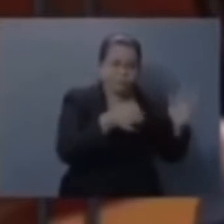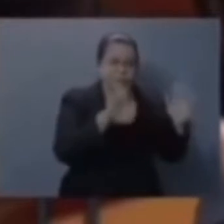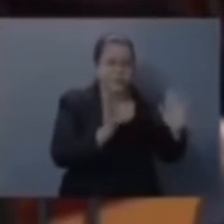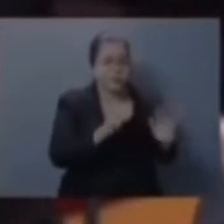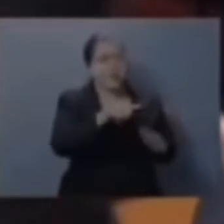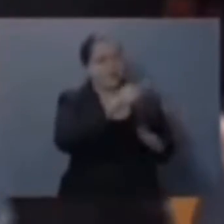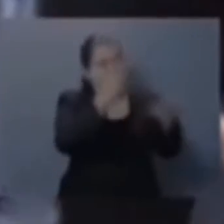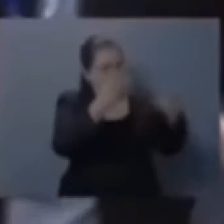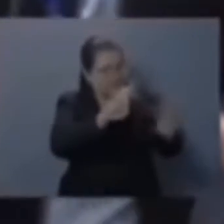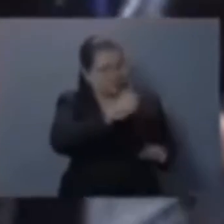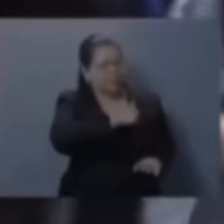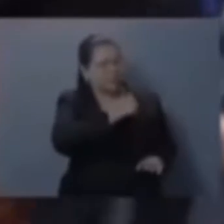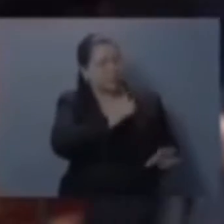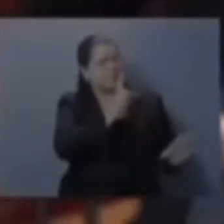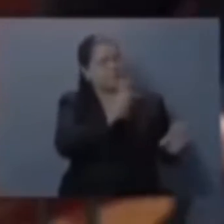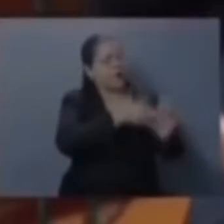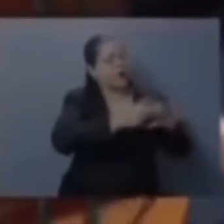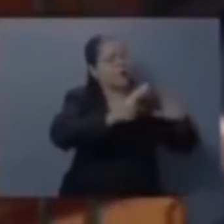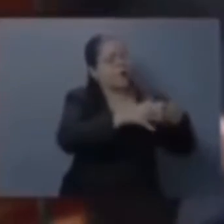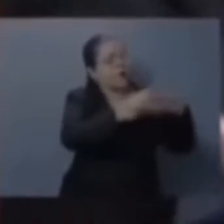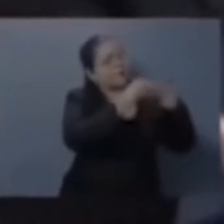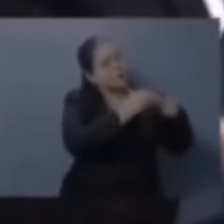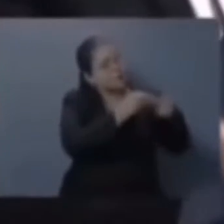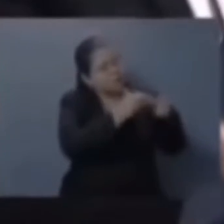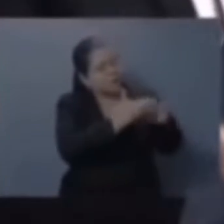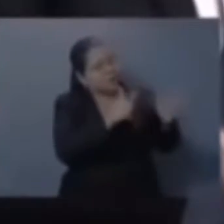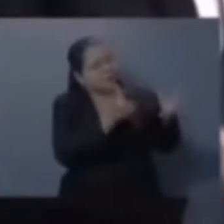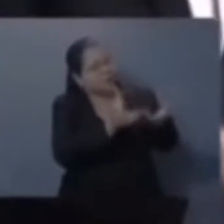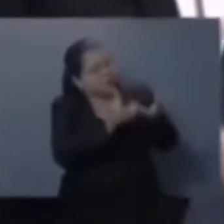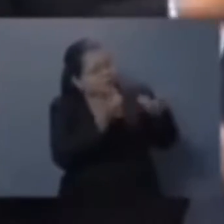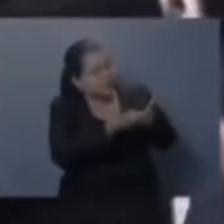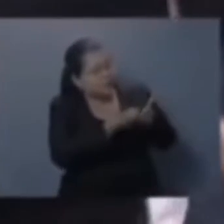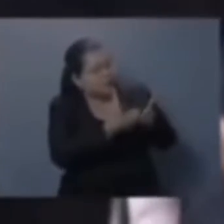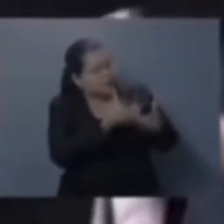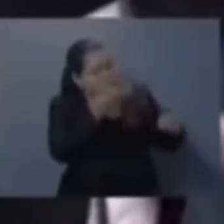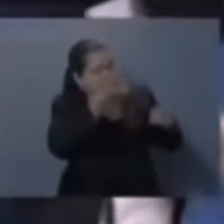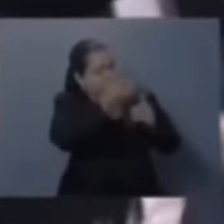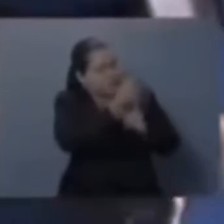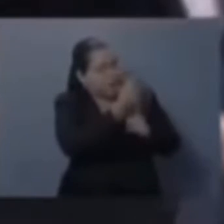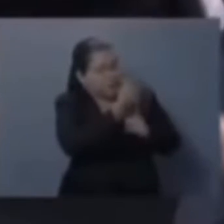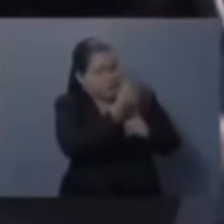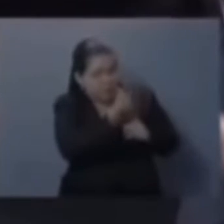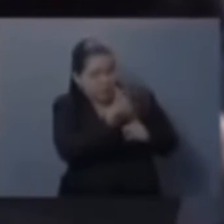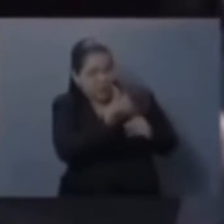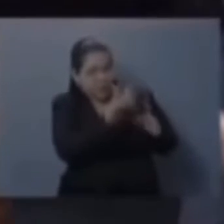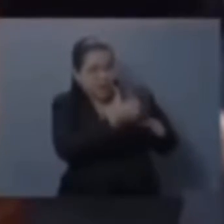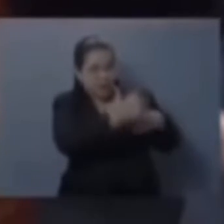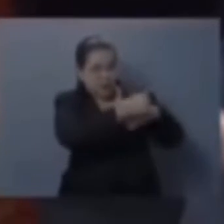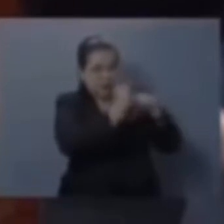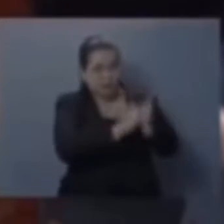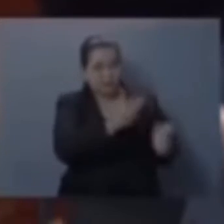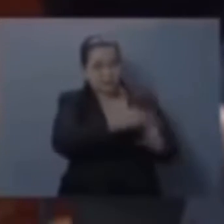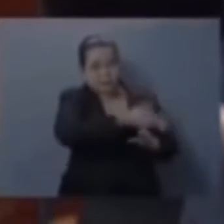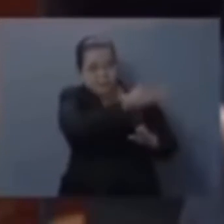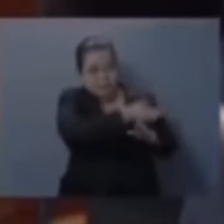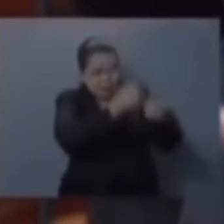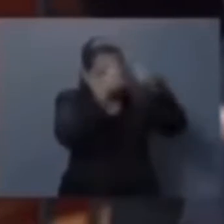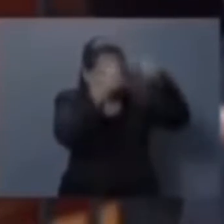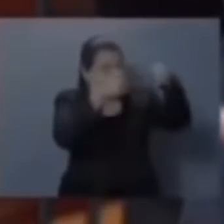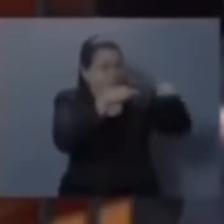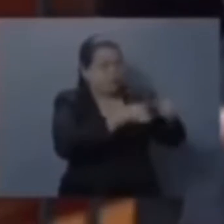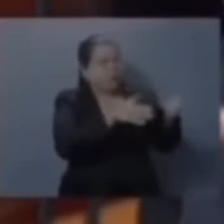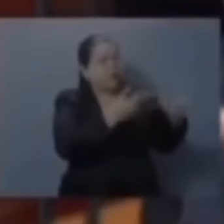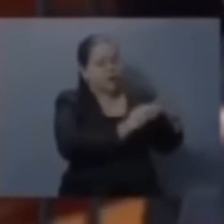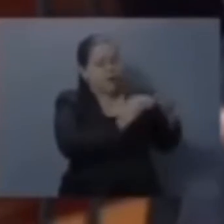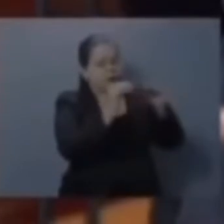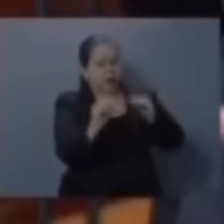posesión de los cargos de miembros de la Comisión Especial para investigar el destino final de los fondos que la Asamblea Legislativa ha aprobado